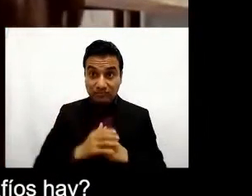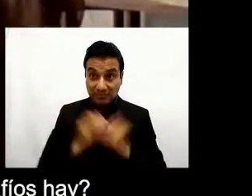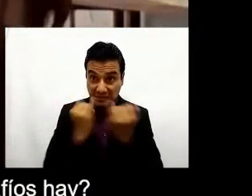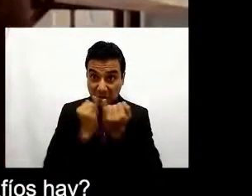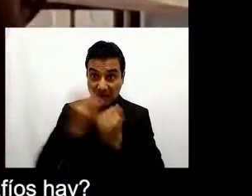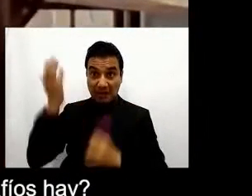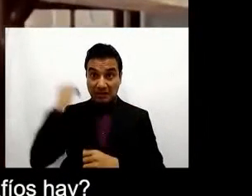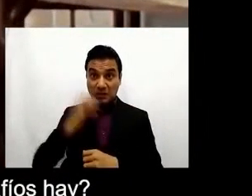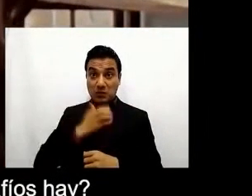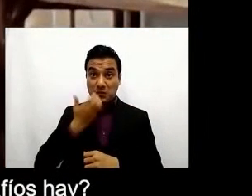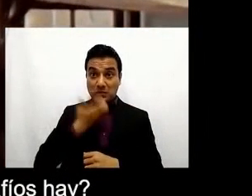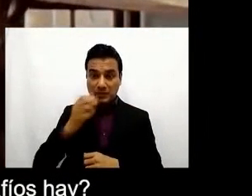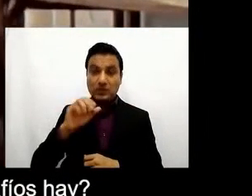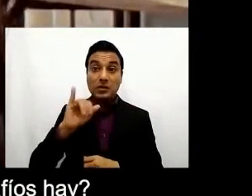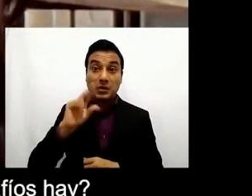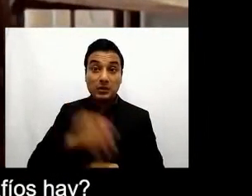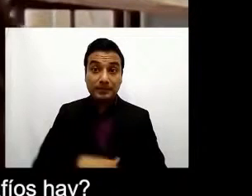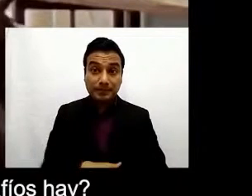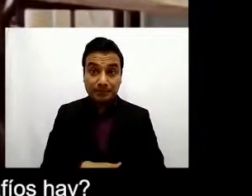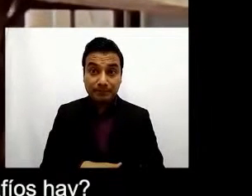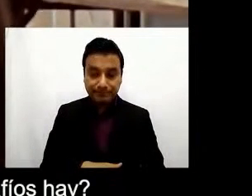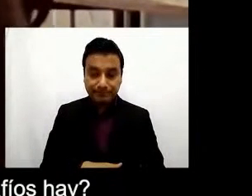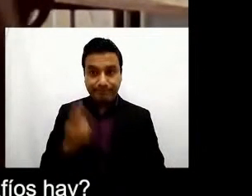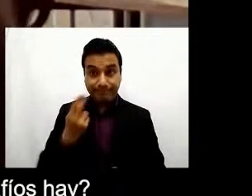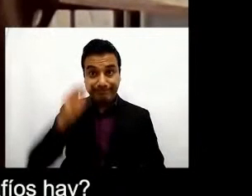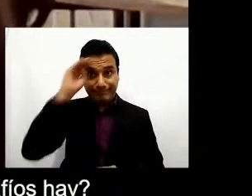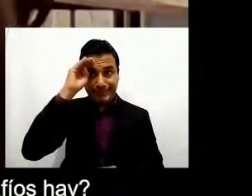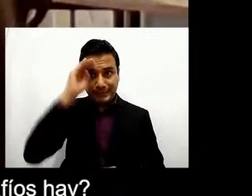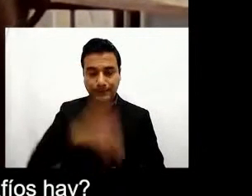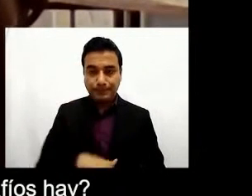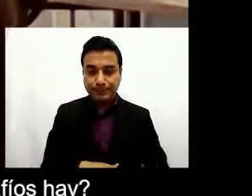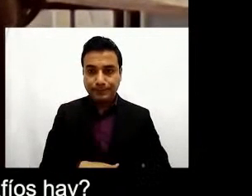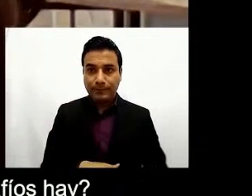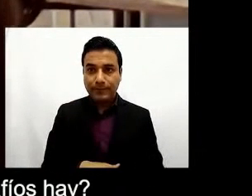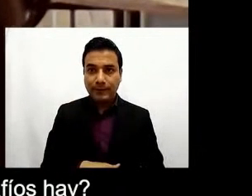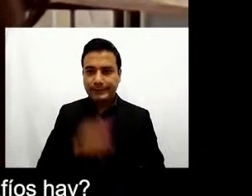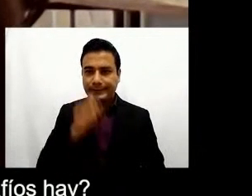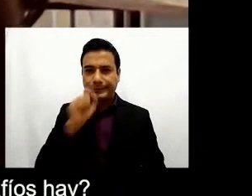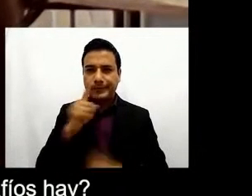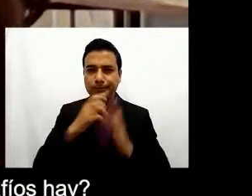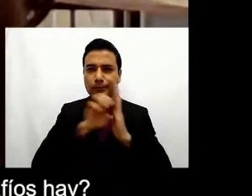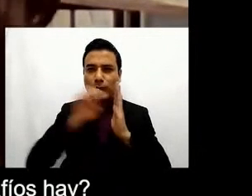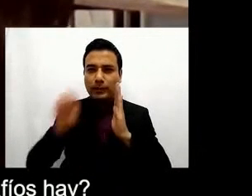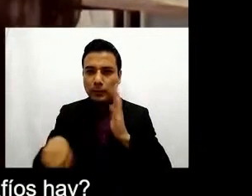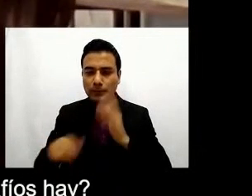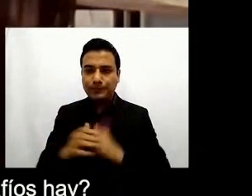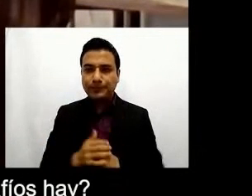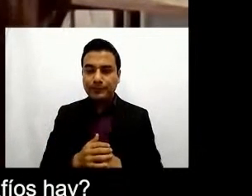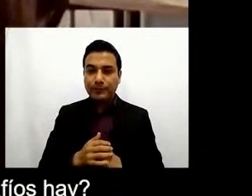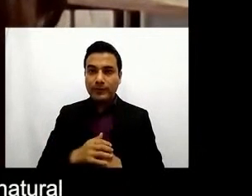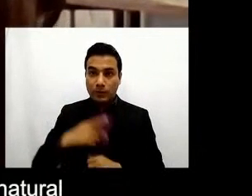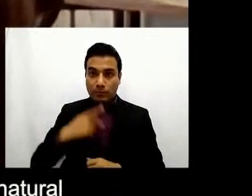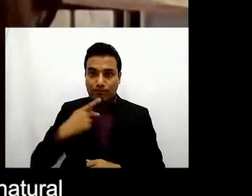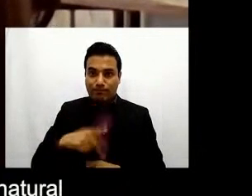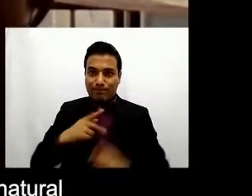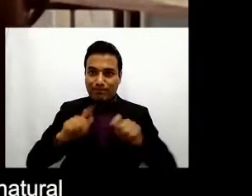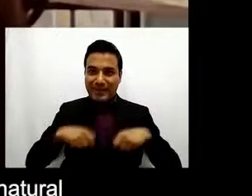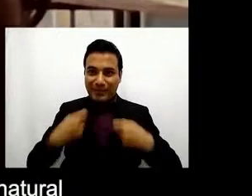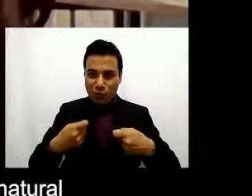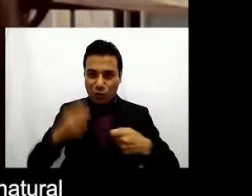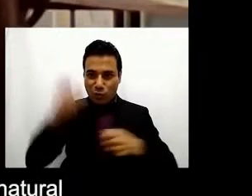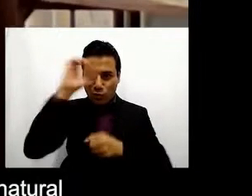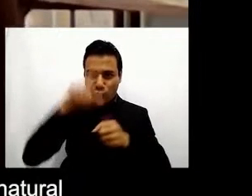también, digamos, artísticas? ¿Qué desafíos hay en el caso de la gestión del patrimonio cultural, particularmente del